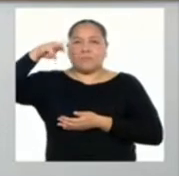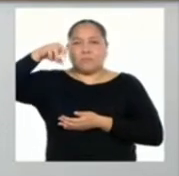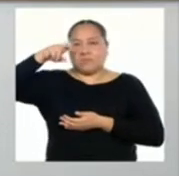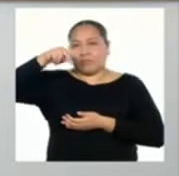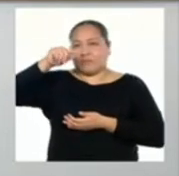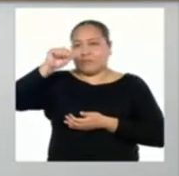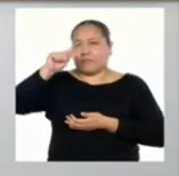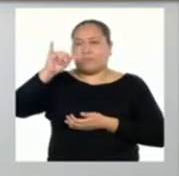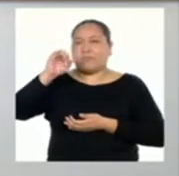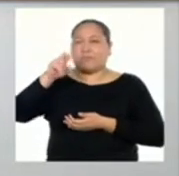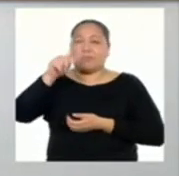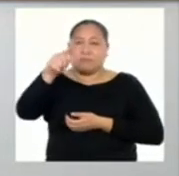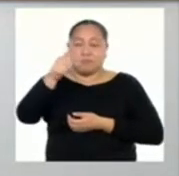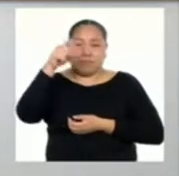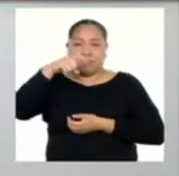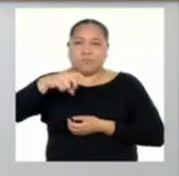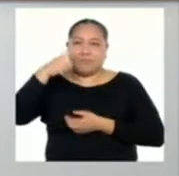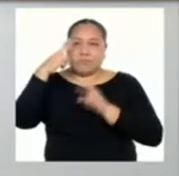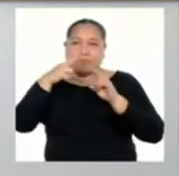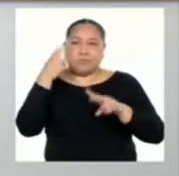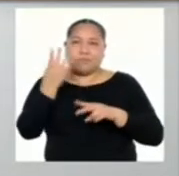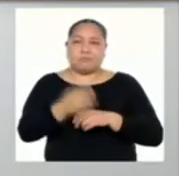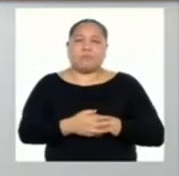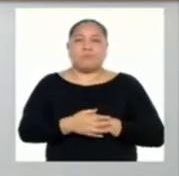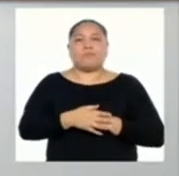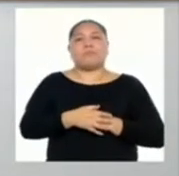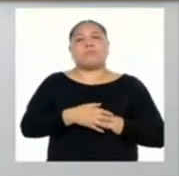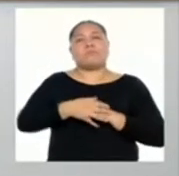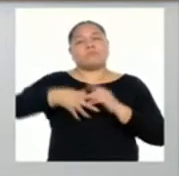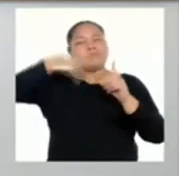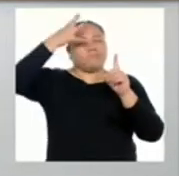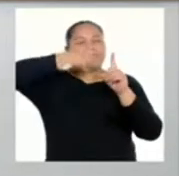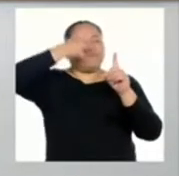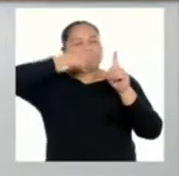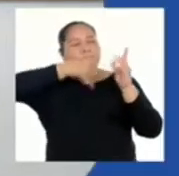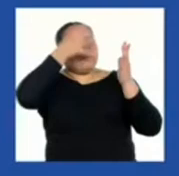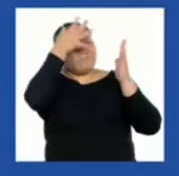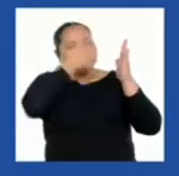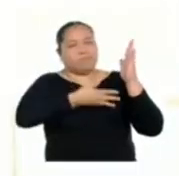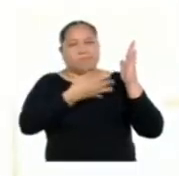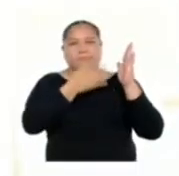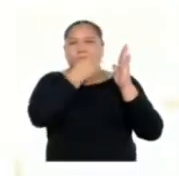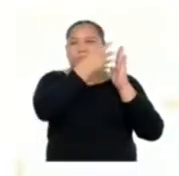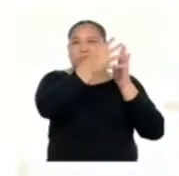Para esto, deben tomar en cuenta los siguientes criterios de evaluación.